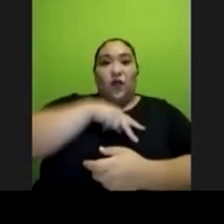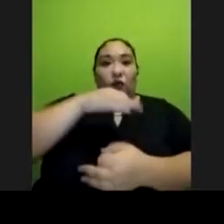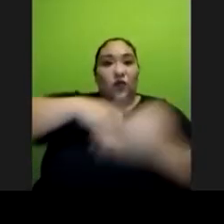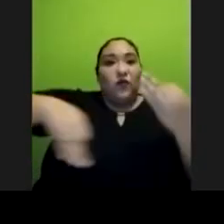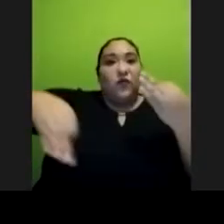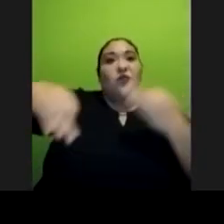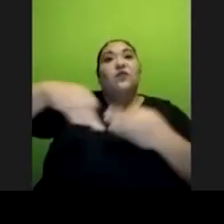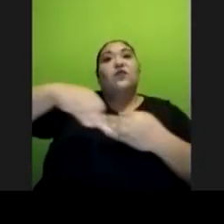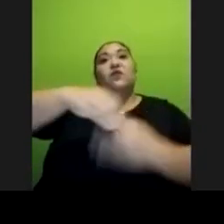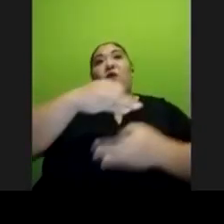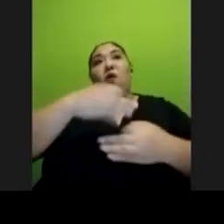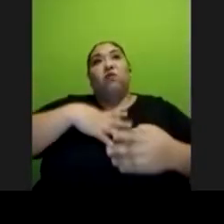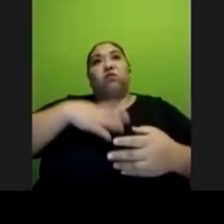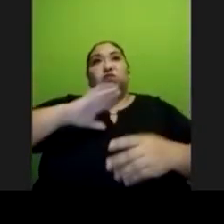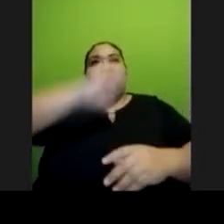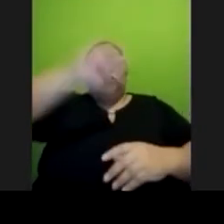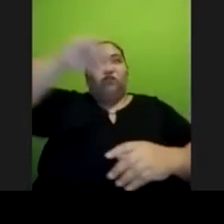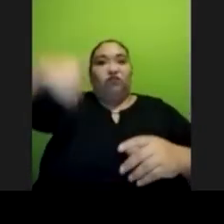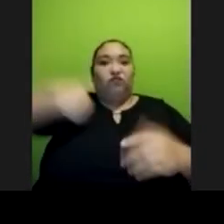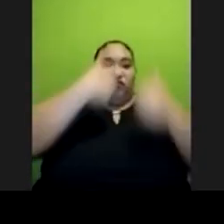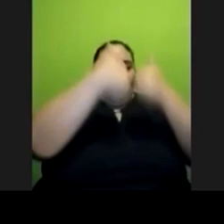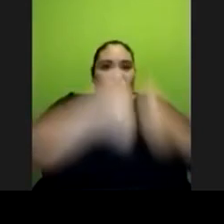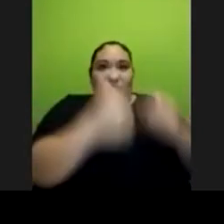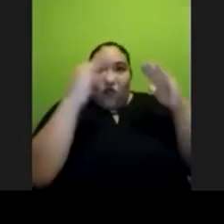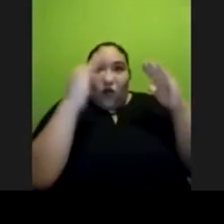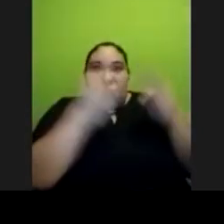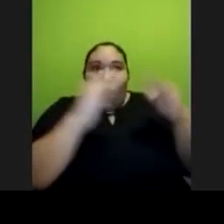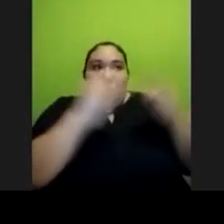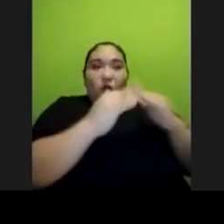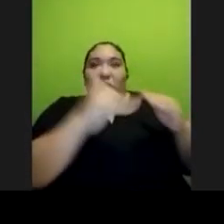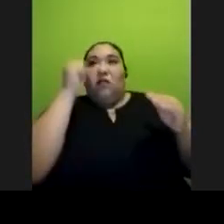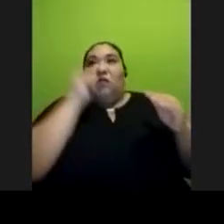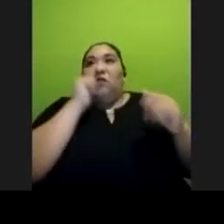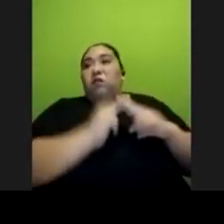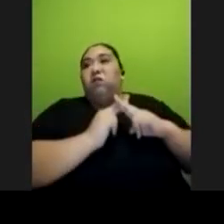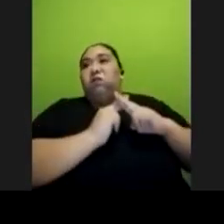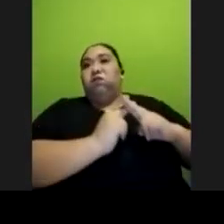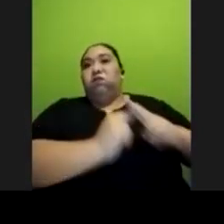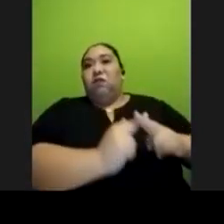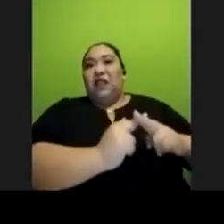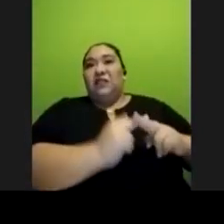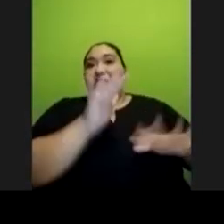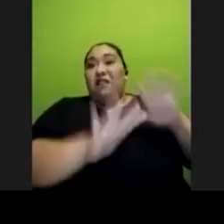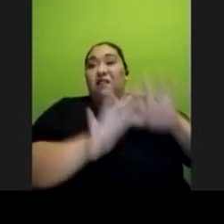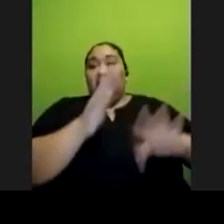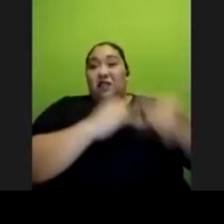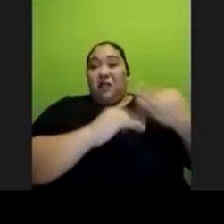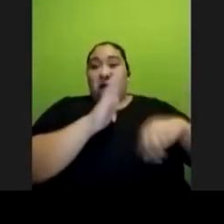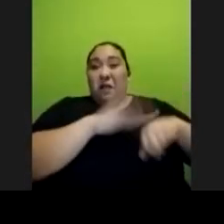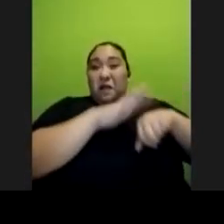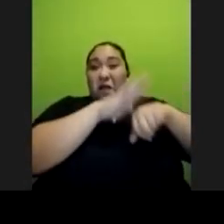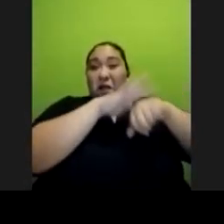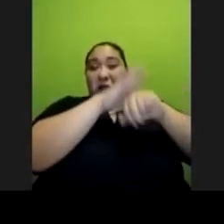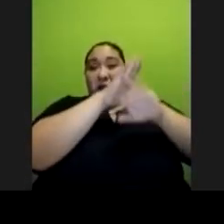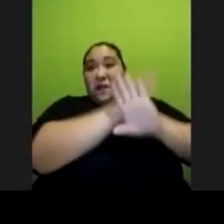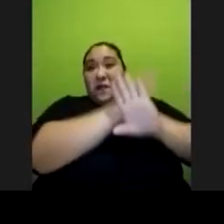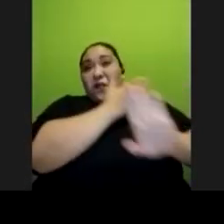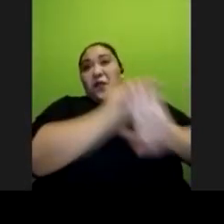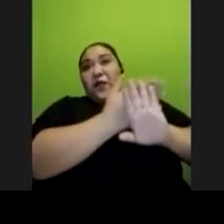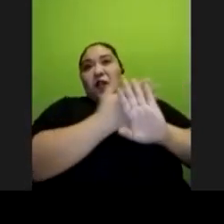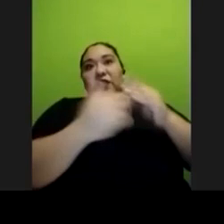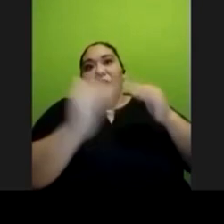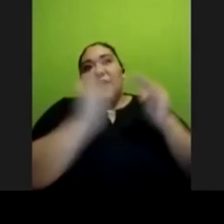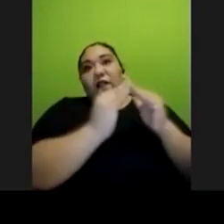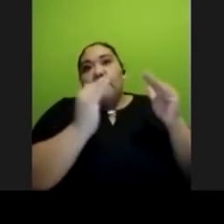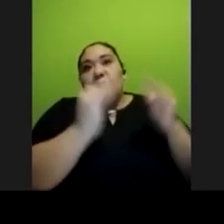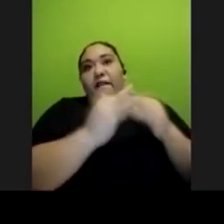puede dar lugar a mayores niveles de violencia doméstica y en particular violencia sexual